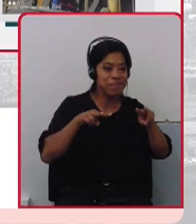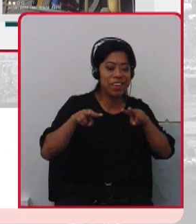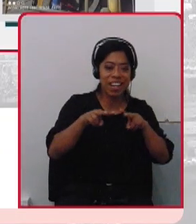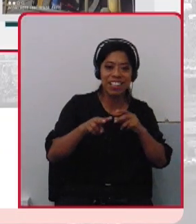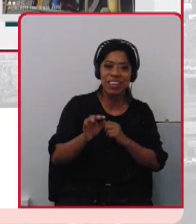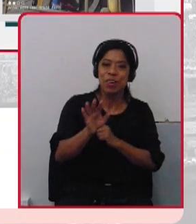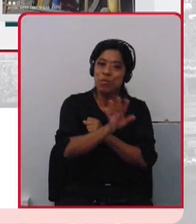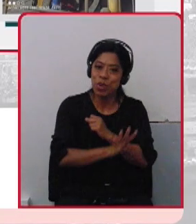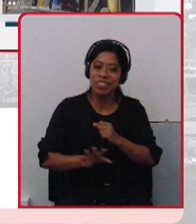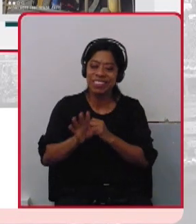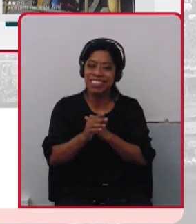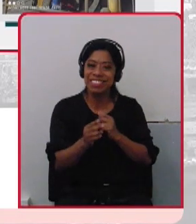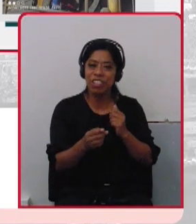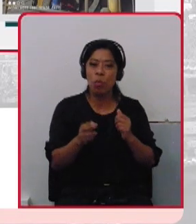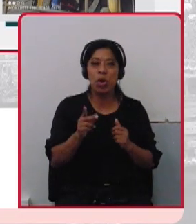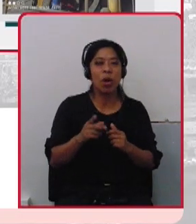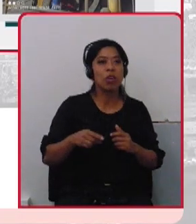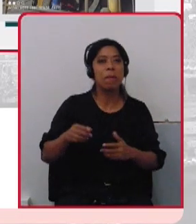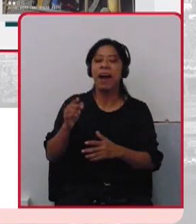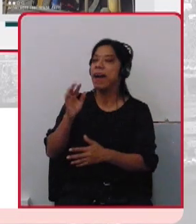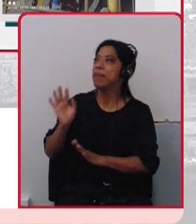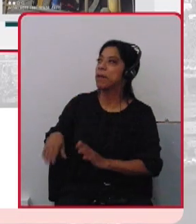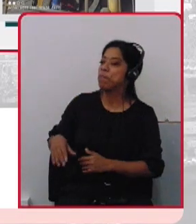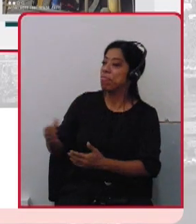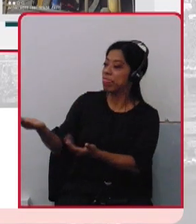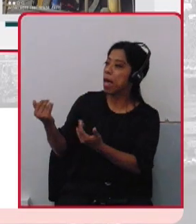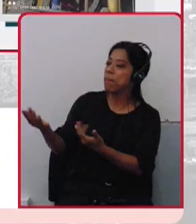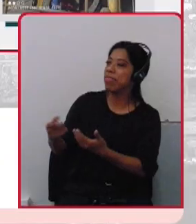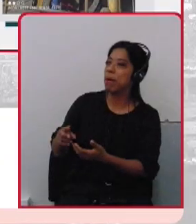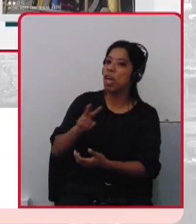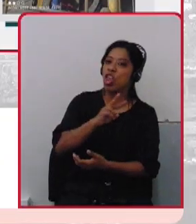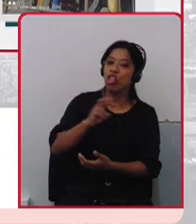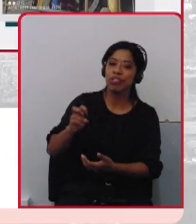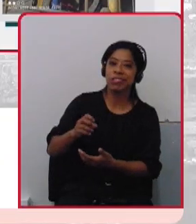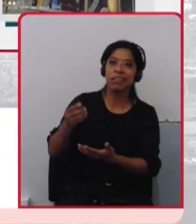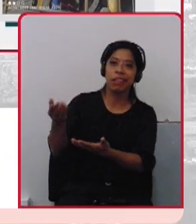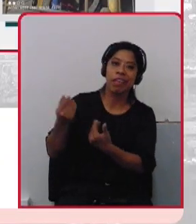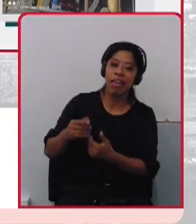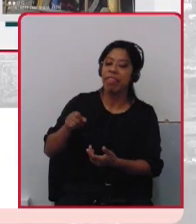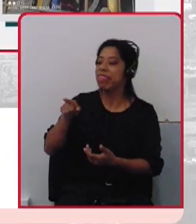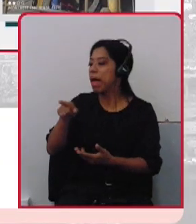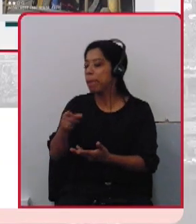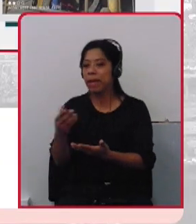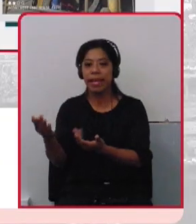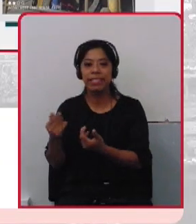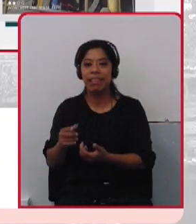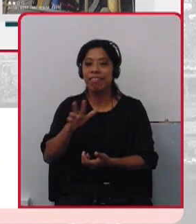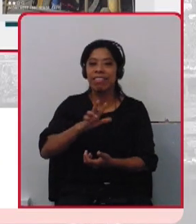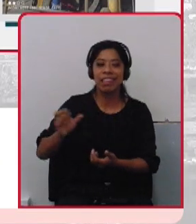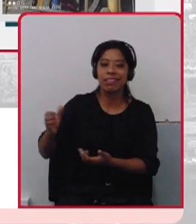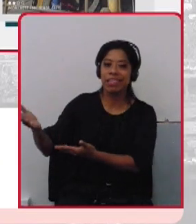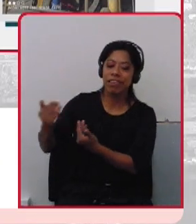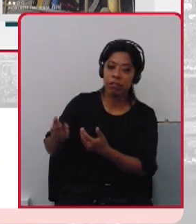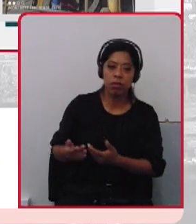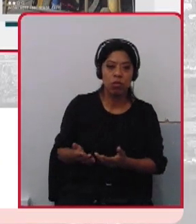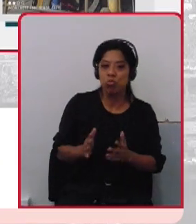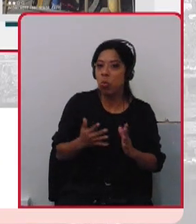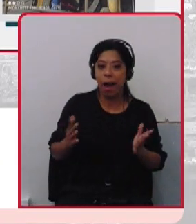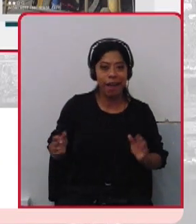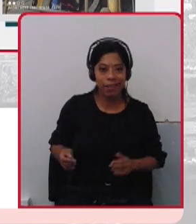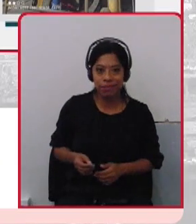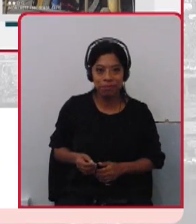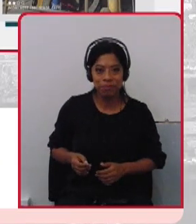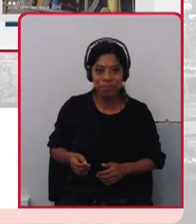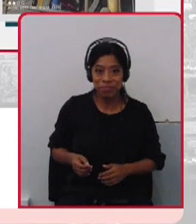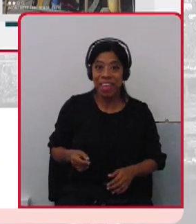si fuese una ferretería, oye, ¿sabes qué? Dame 200 supervisores de seguridad, 300 supervisores de mantenimiento, no hay.